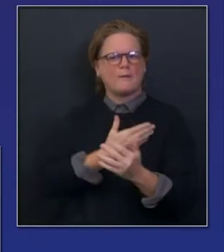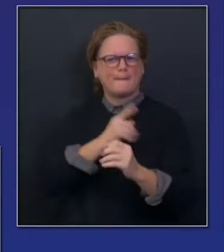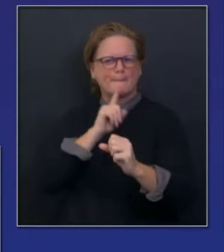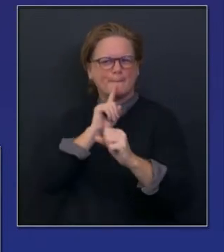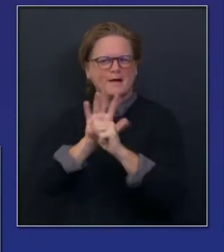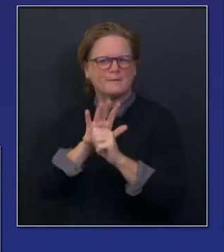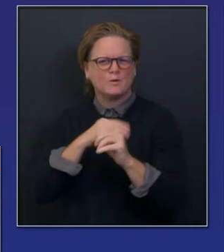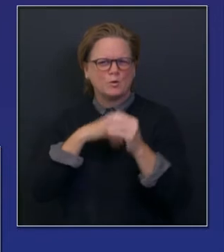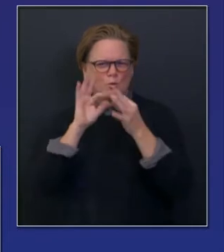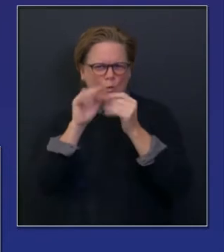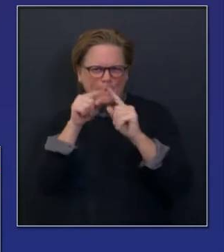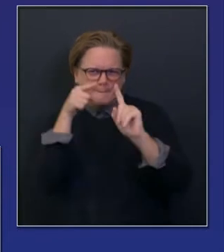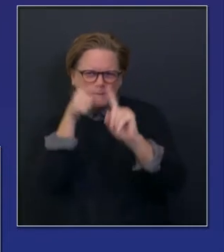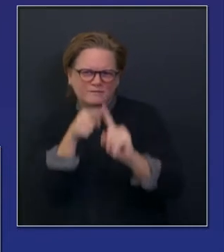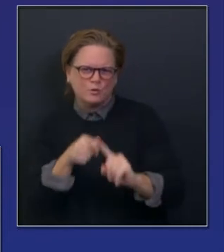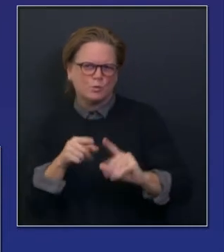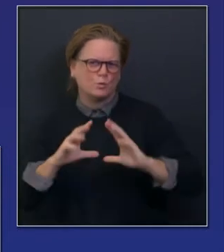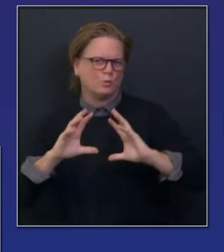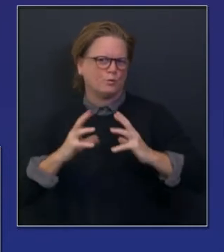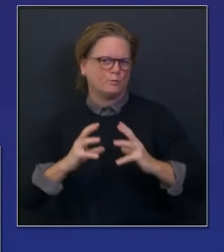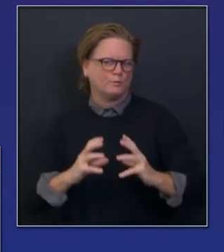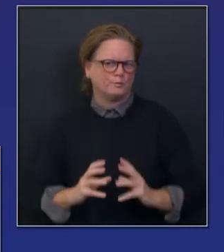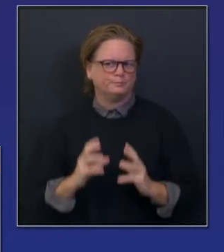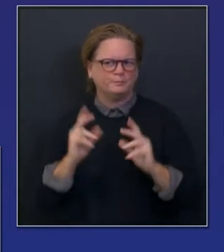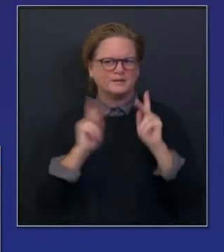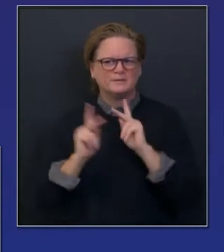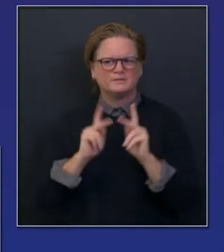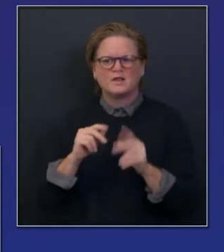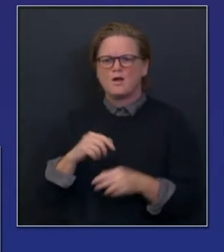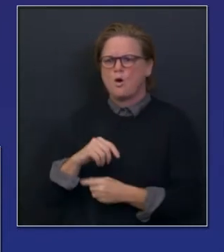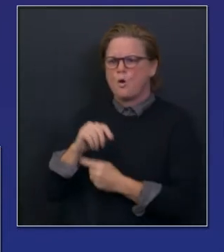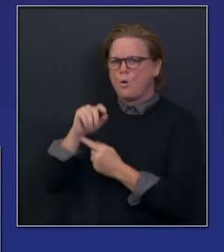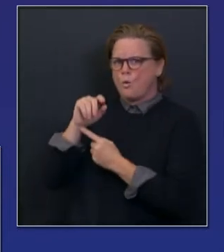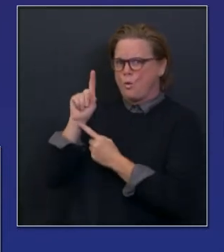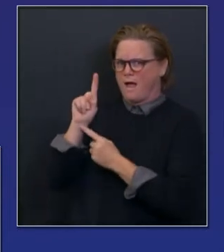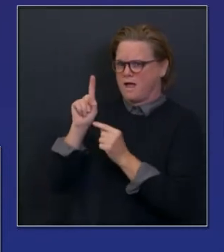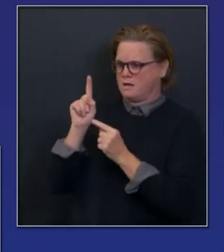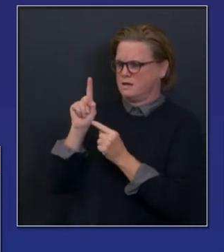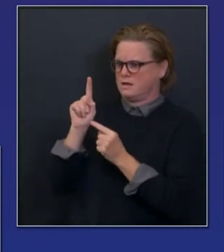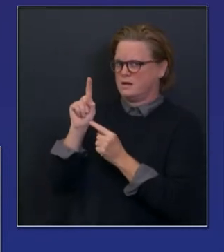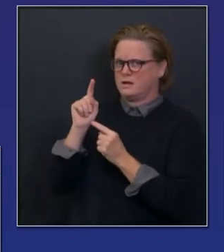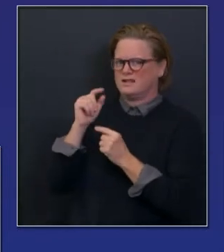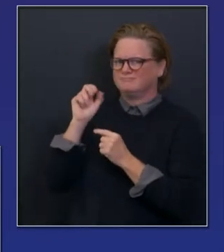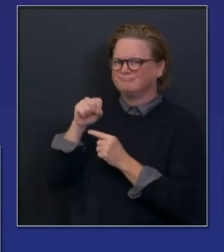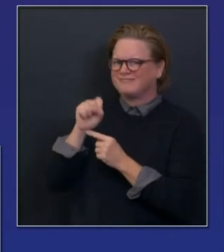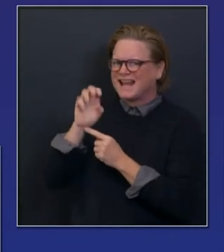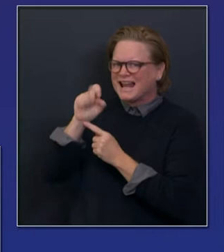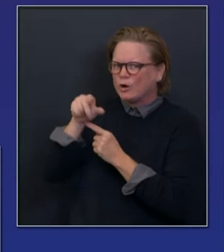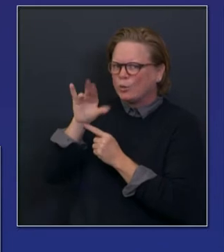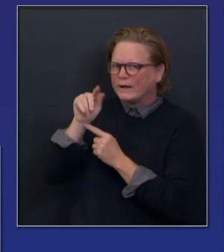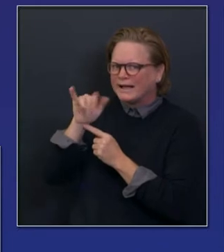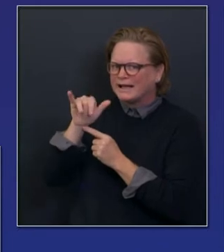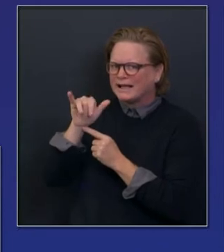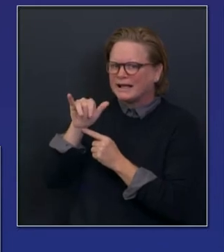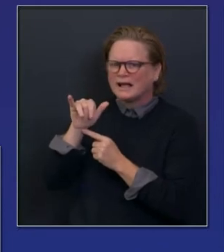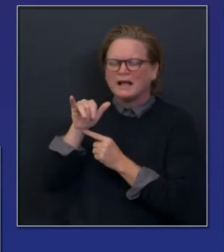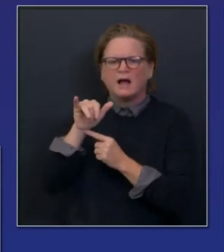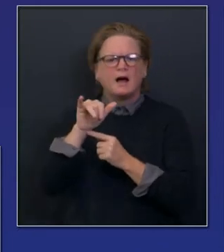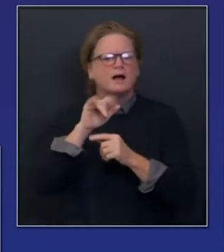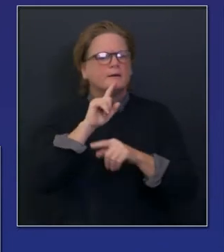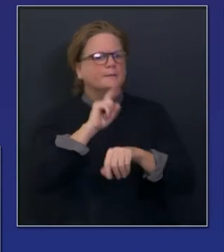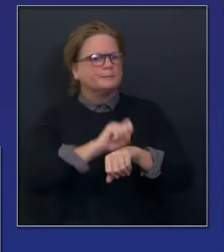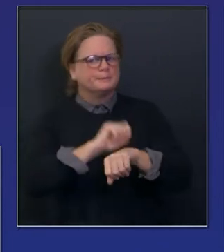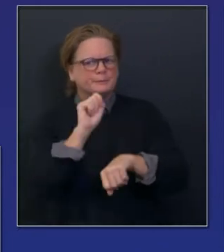especificidad, asegurándonos de que entreguemos equidad, no solo como plataforma o promesa, sino que